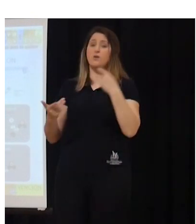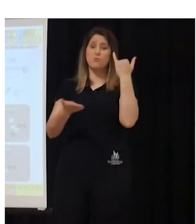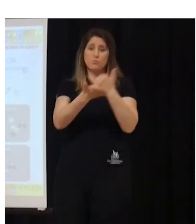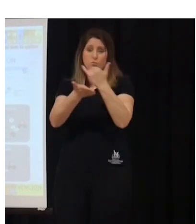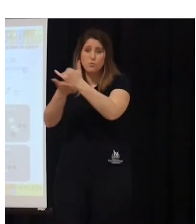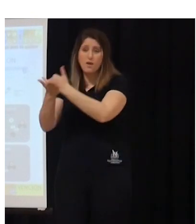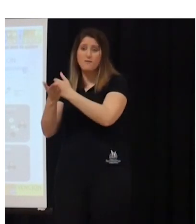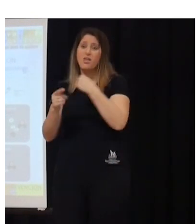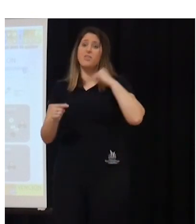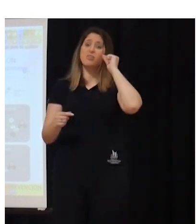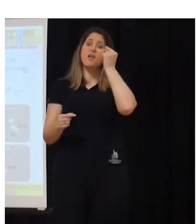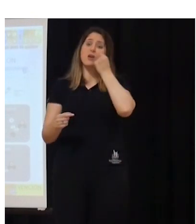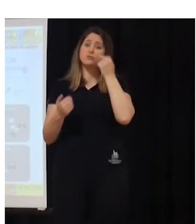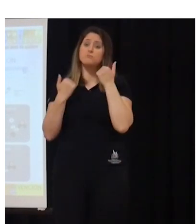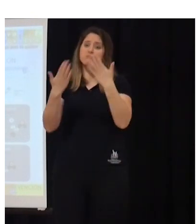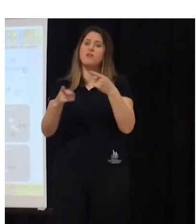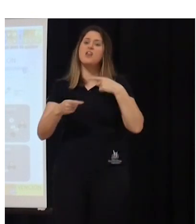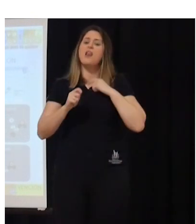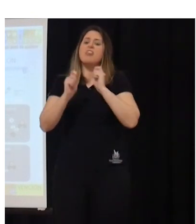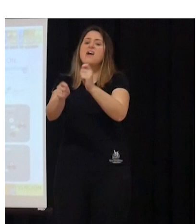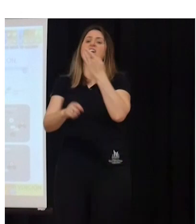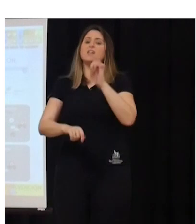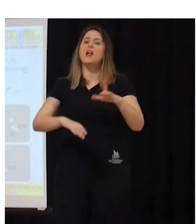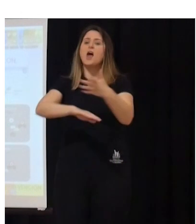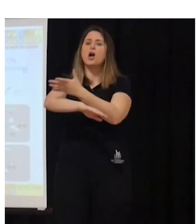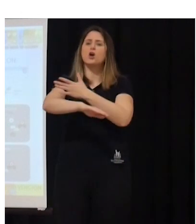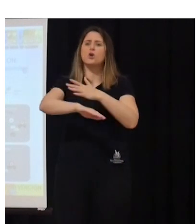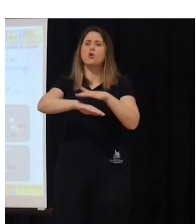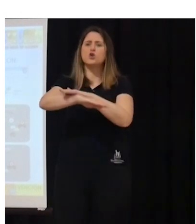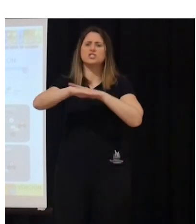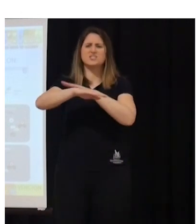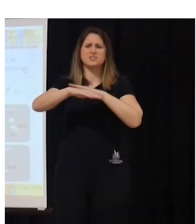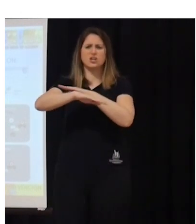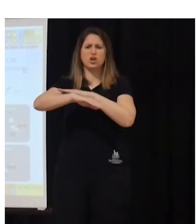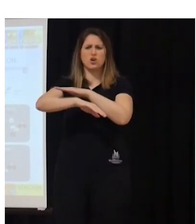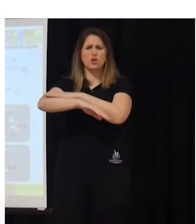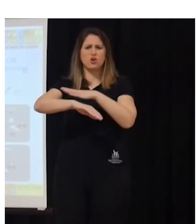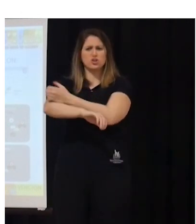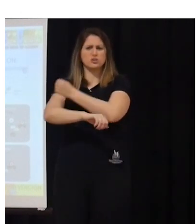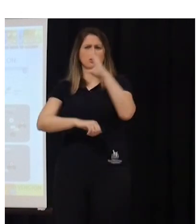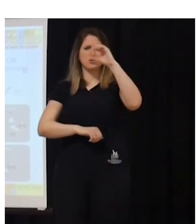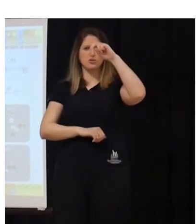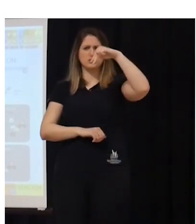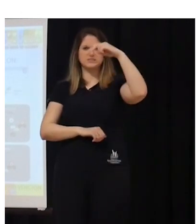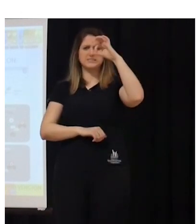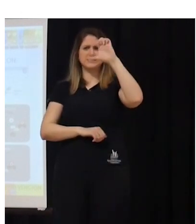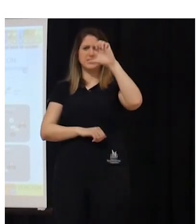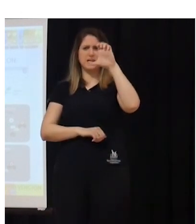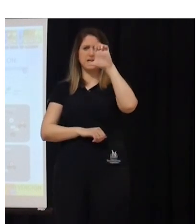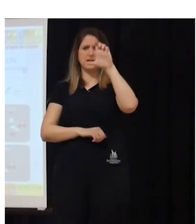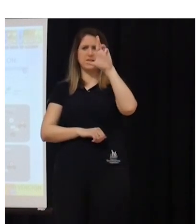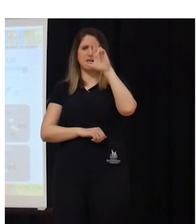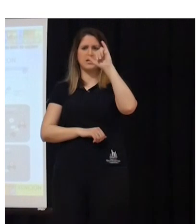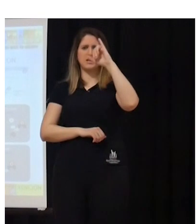de diagnóstico precoz las marca nuestra consellería. Cada consellería de sanidad dice a quién hay que hacer el